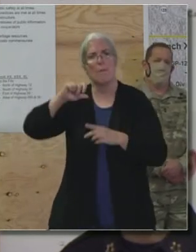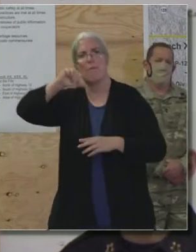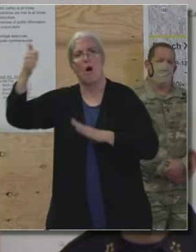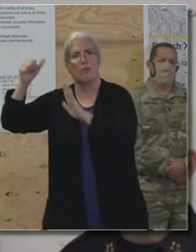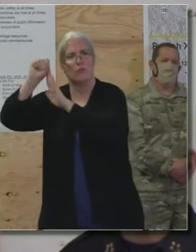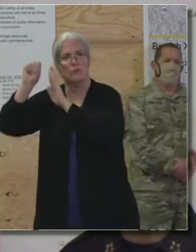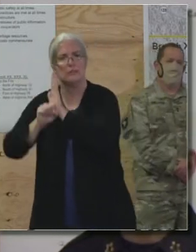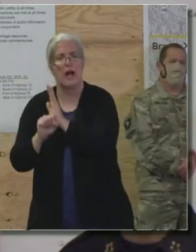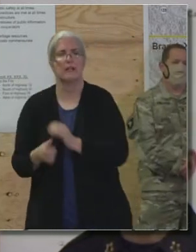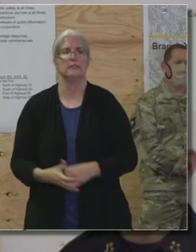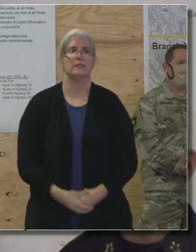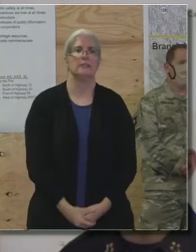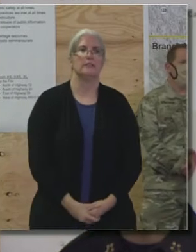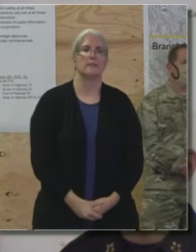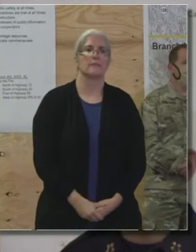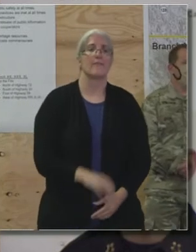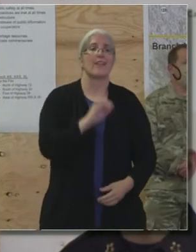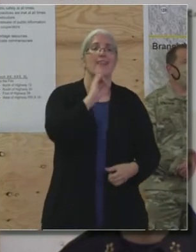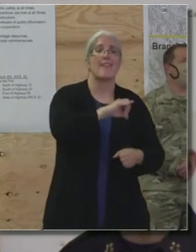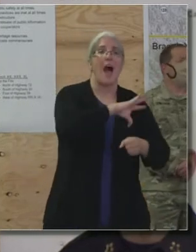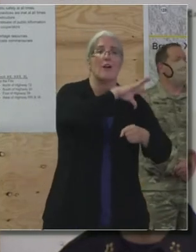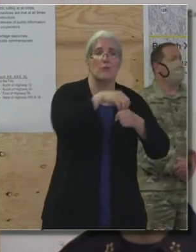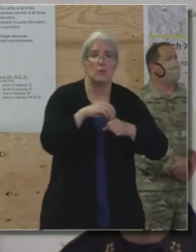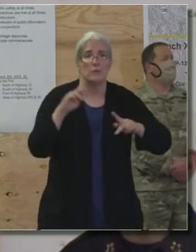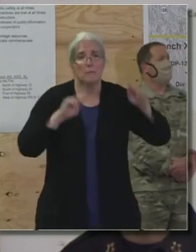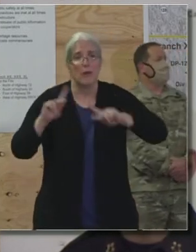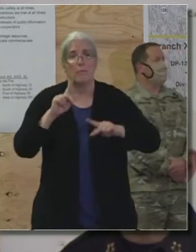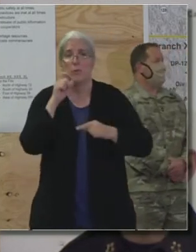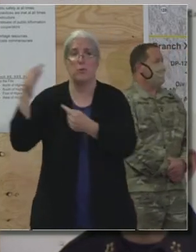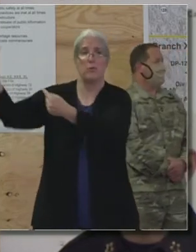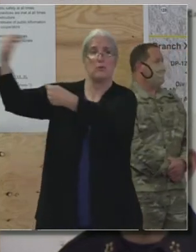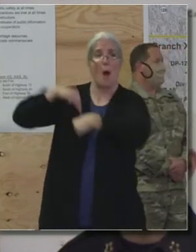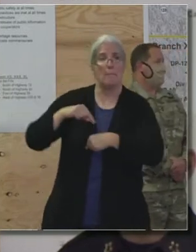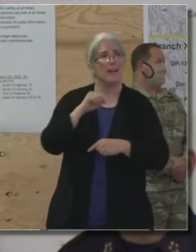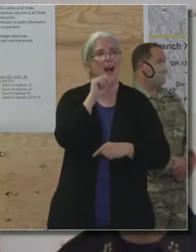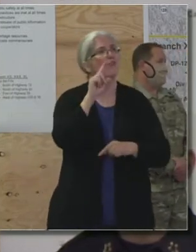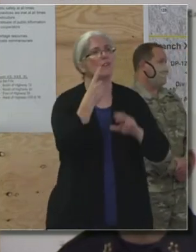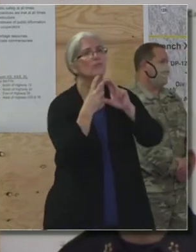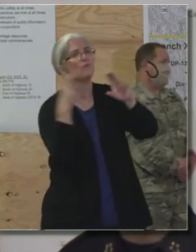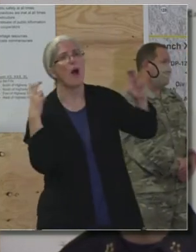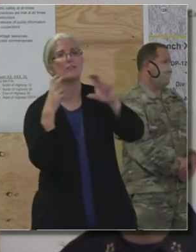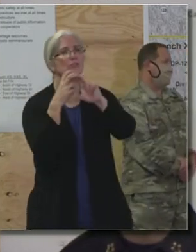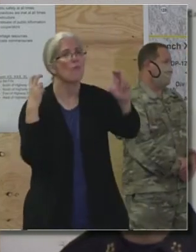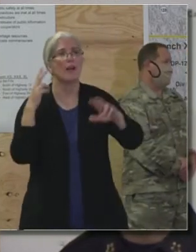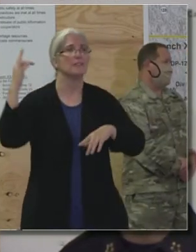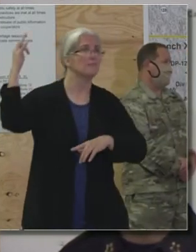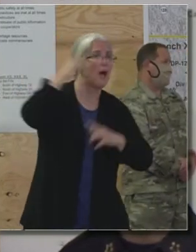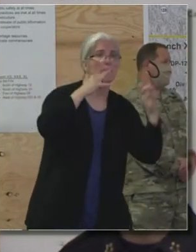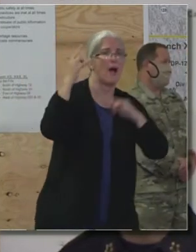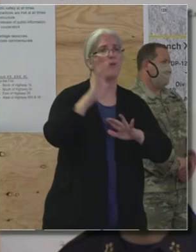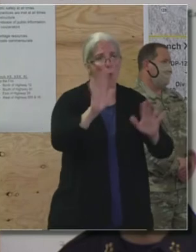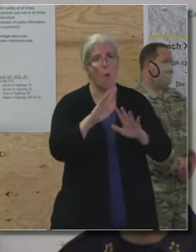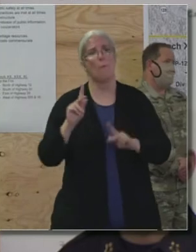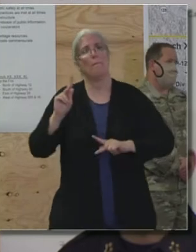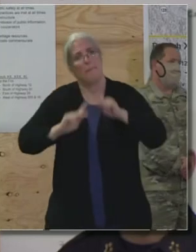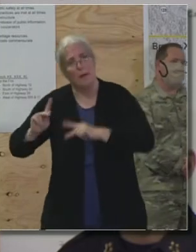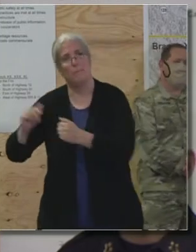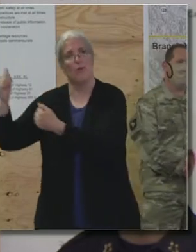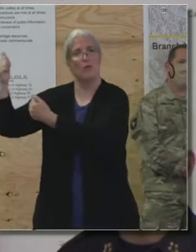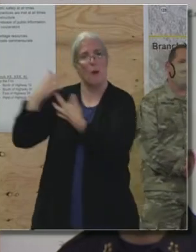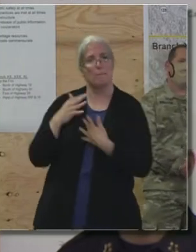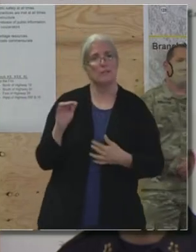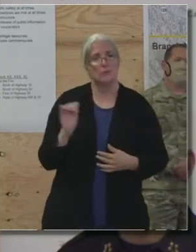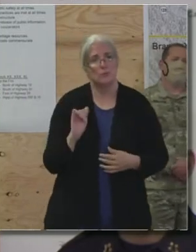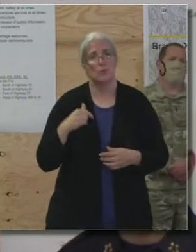que incluye el personal no solo camiones y aviones y otros equipos y está